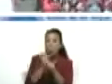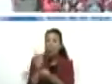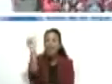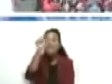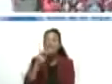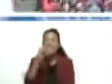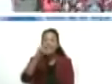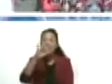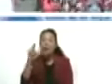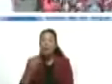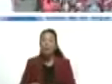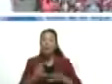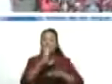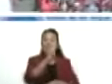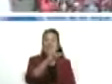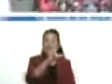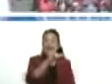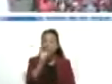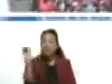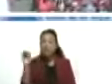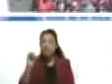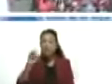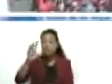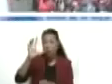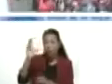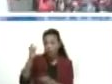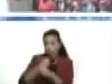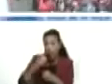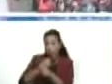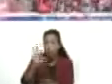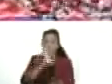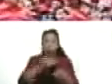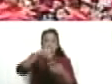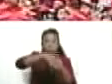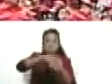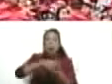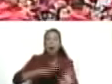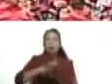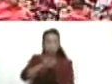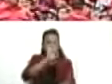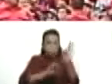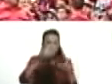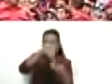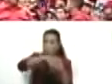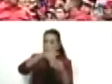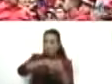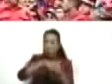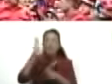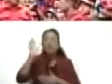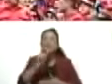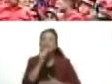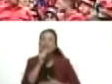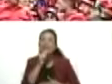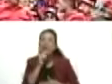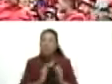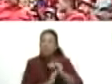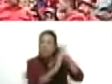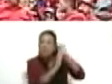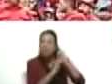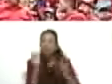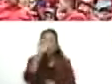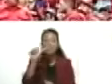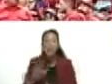de 300 trabajadores que me eligieron delegado sindical con el voto directo, porque todo